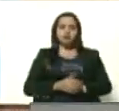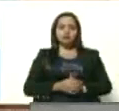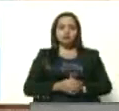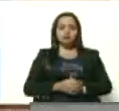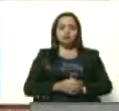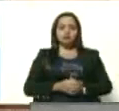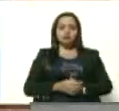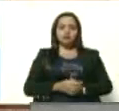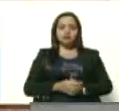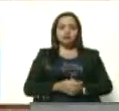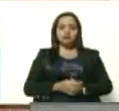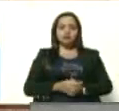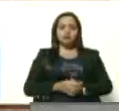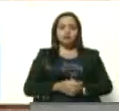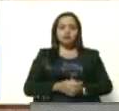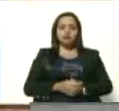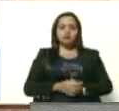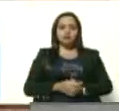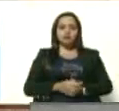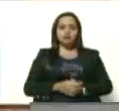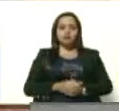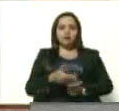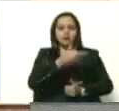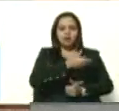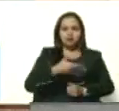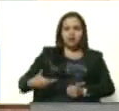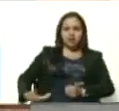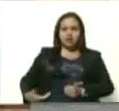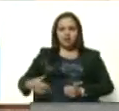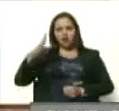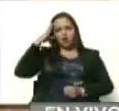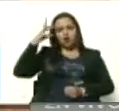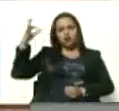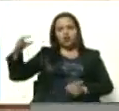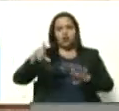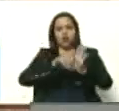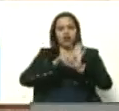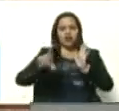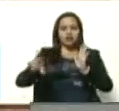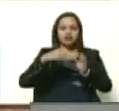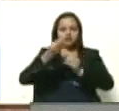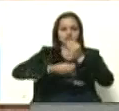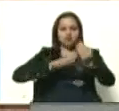Bueno, señor presidente del Consejo Legislativo, Hoffman Valera,